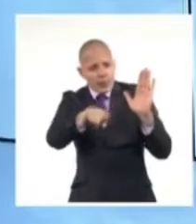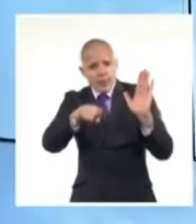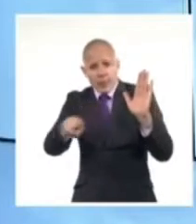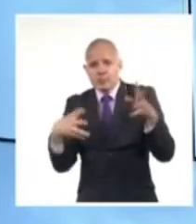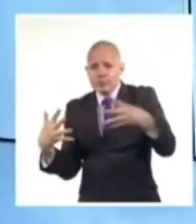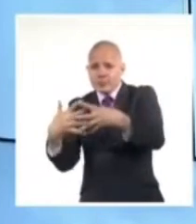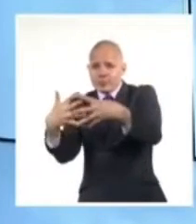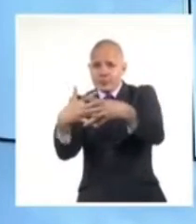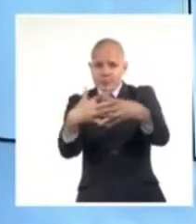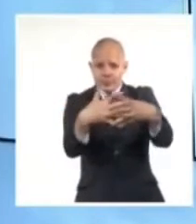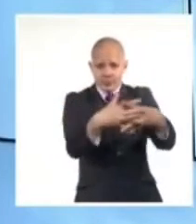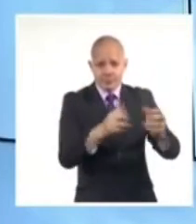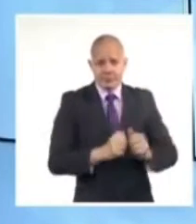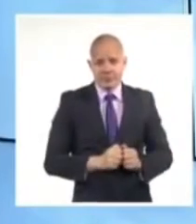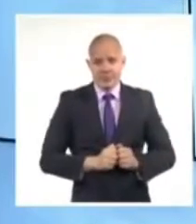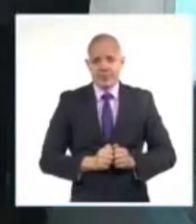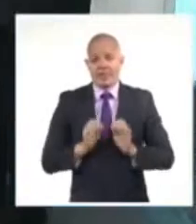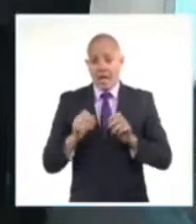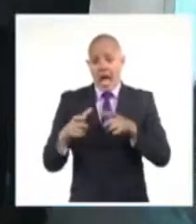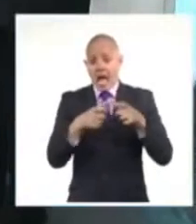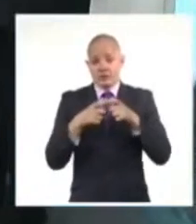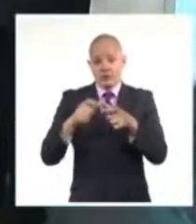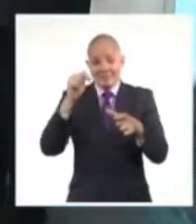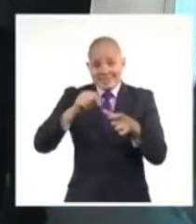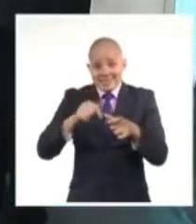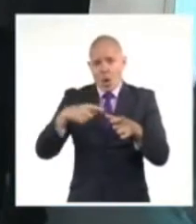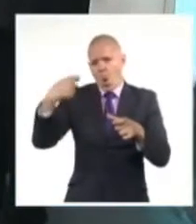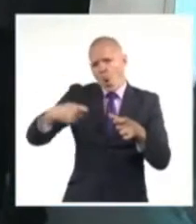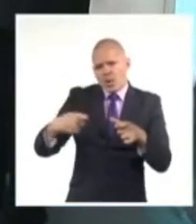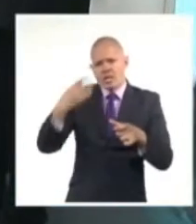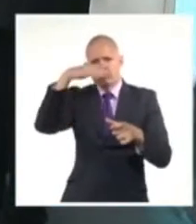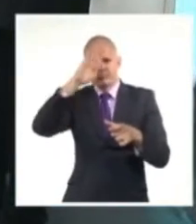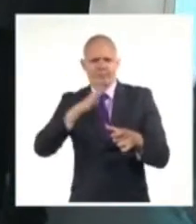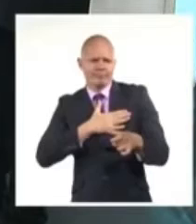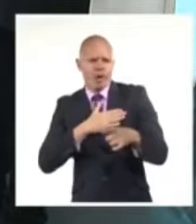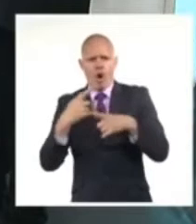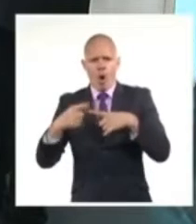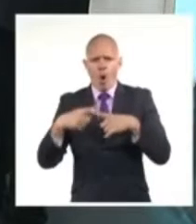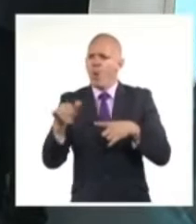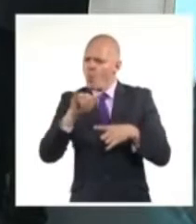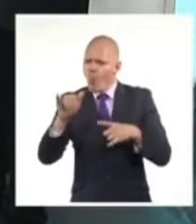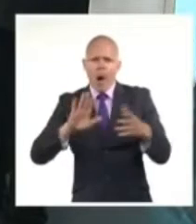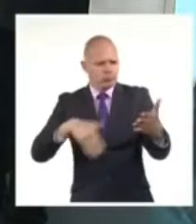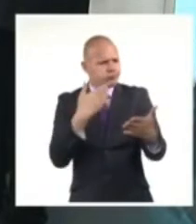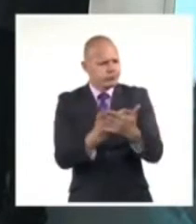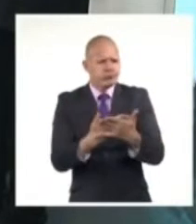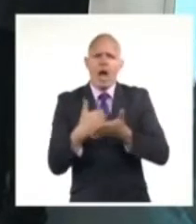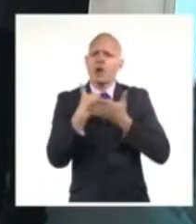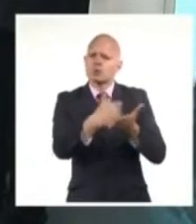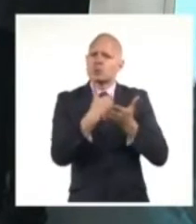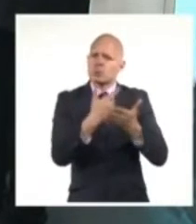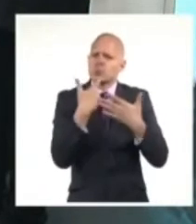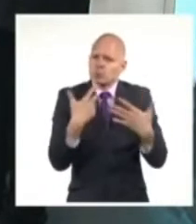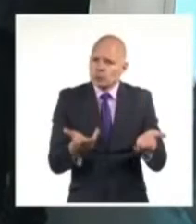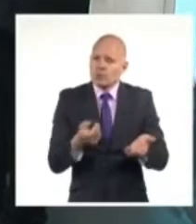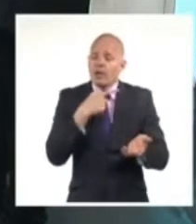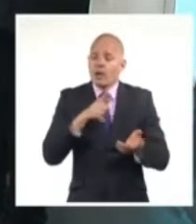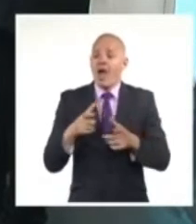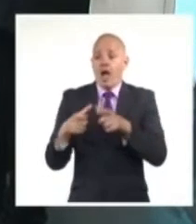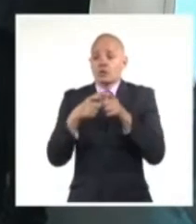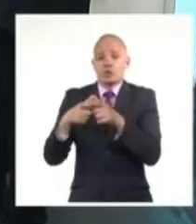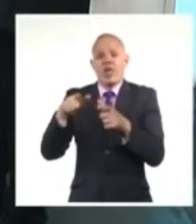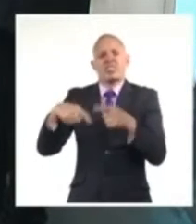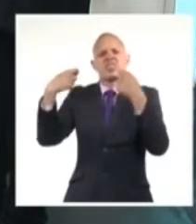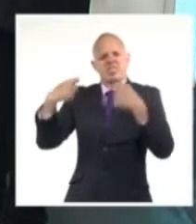estas sociedades, porque indudablemente ahí tributan otras sociedades. Ahí tributaron también la Sociedad de Derecho Penal, la Sociedad